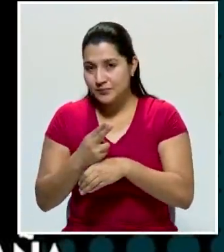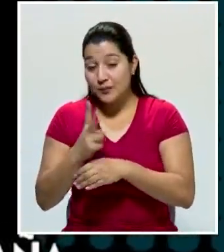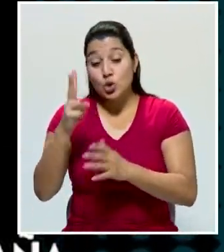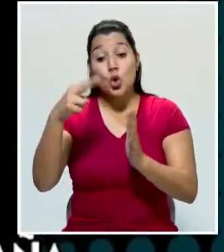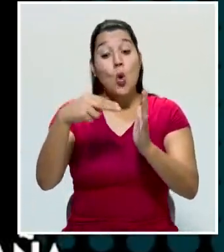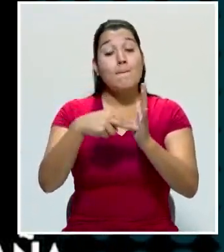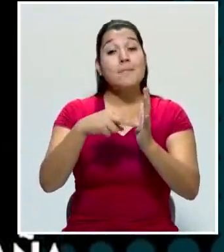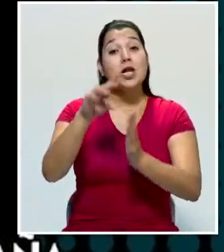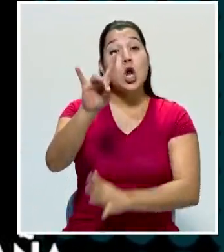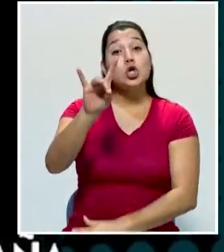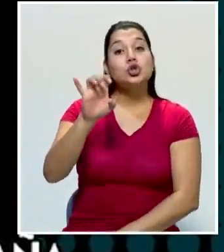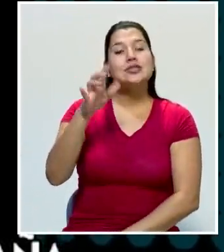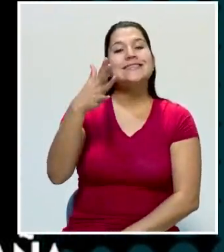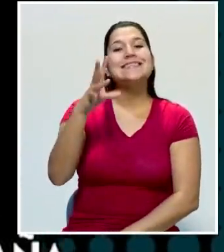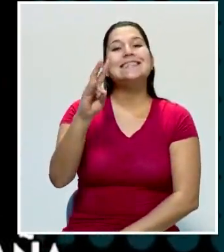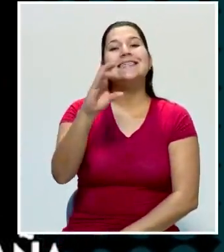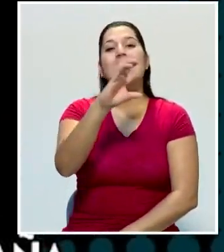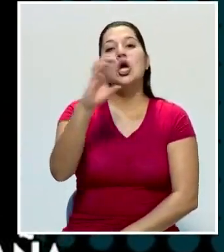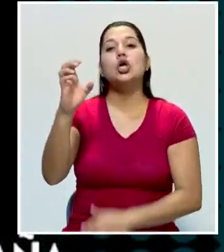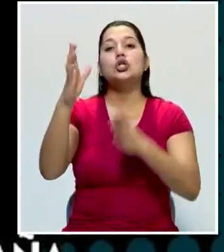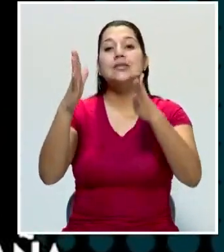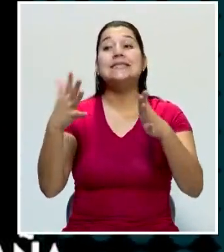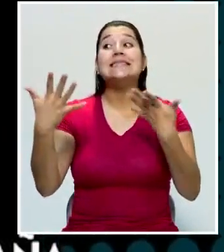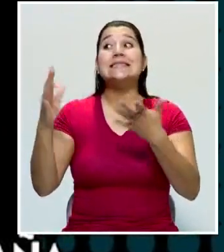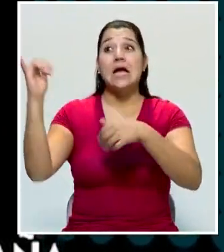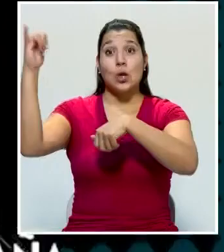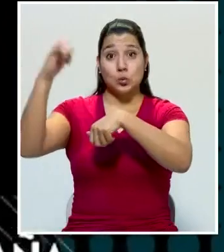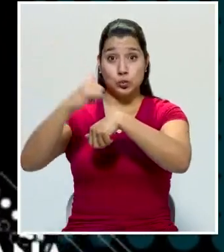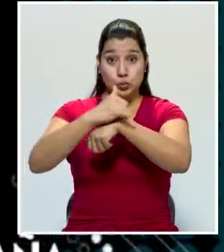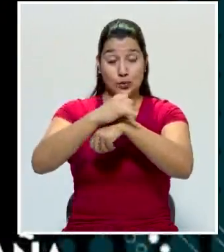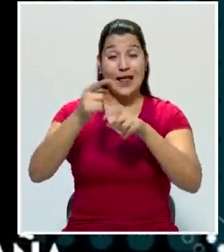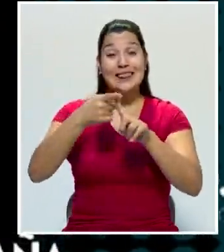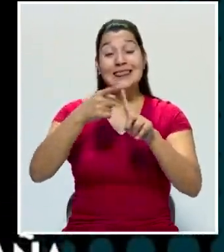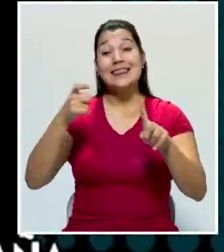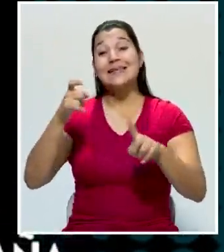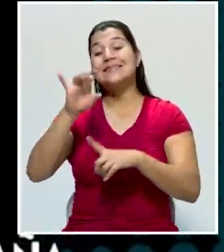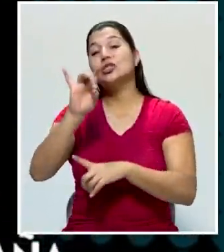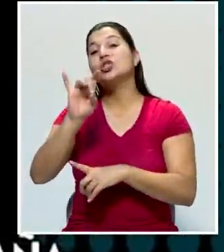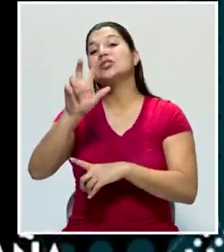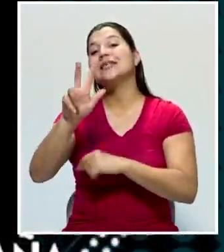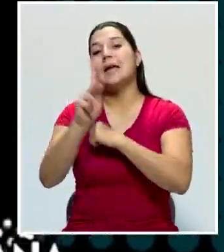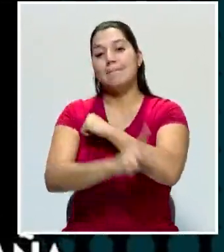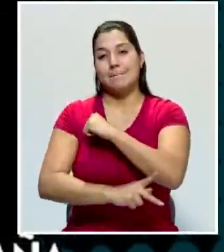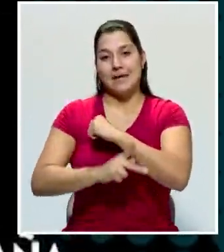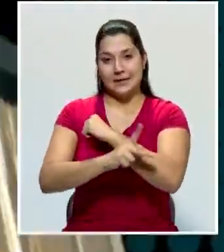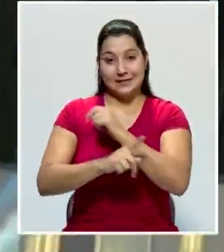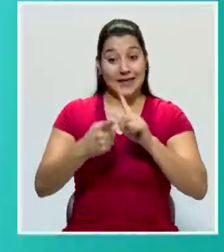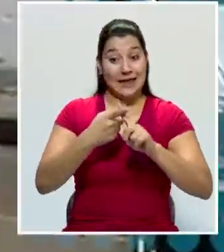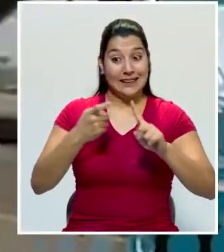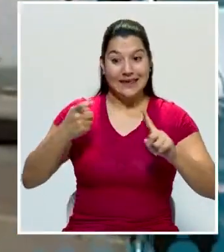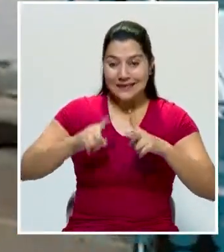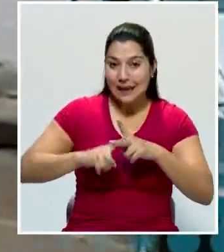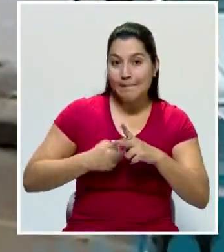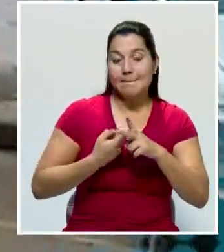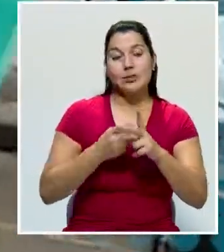2.817 ticos han regresado a Costa Rica provenientes de 83 países desde el inicio de la pandemia.